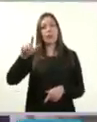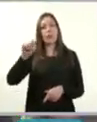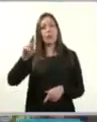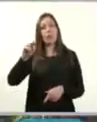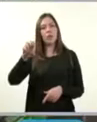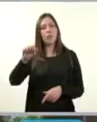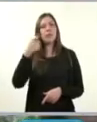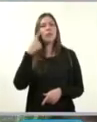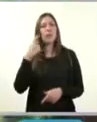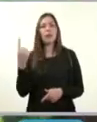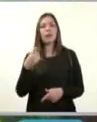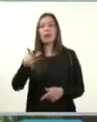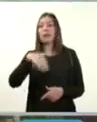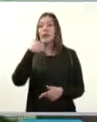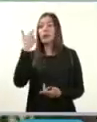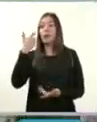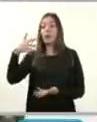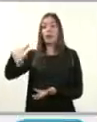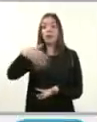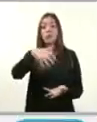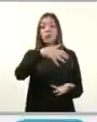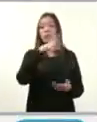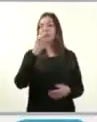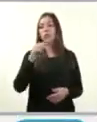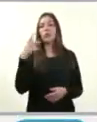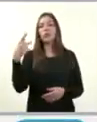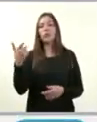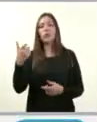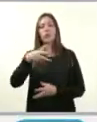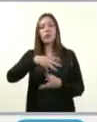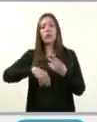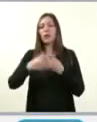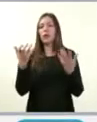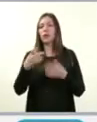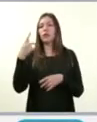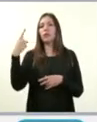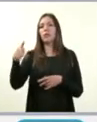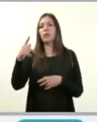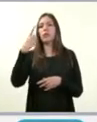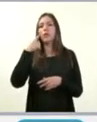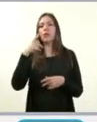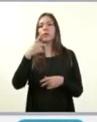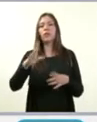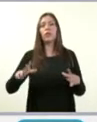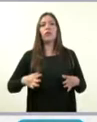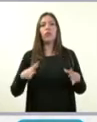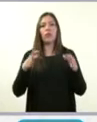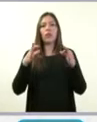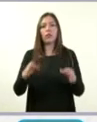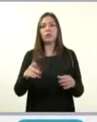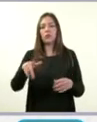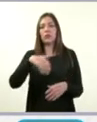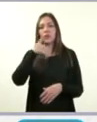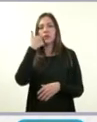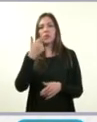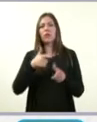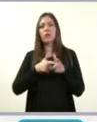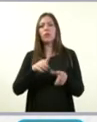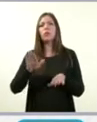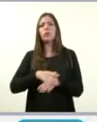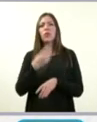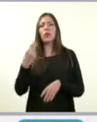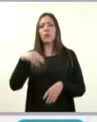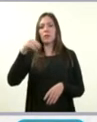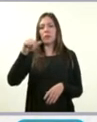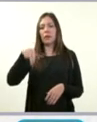fondos, es un financiamiento propio de la fundación que se va a llevar este concierto. Y surge la idea de Mantén la Promesa para